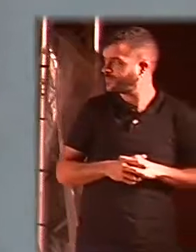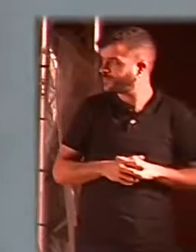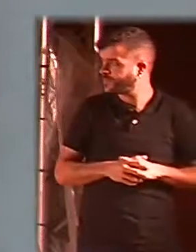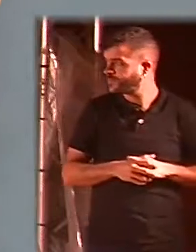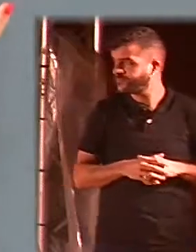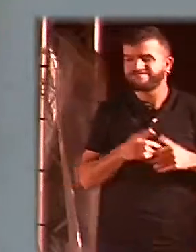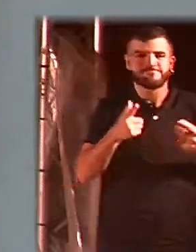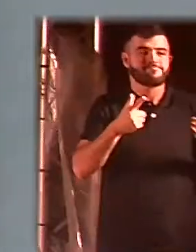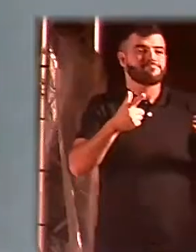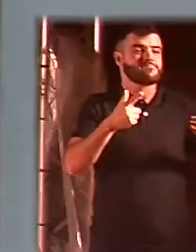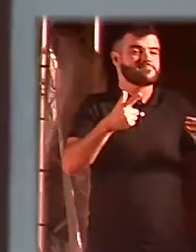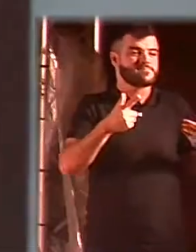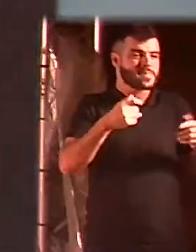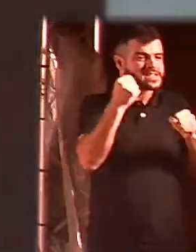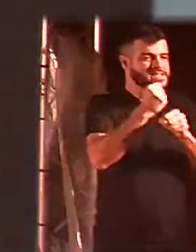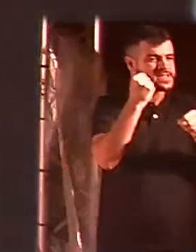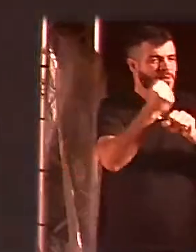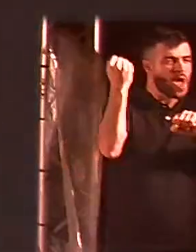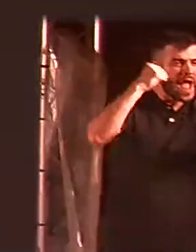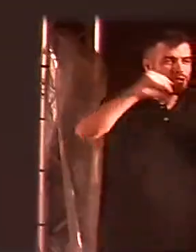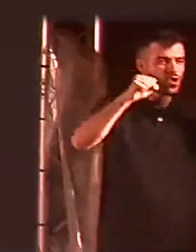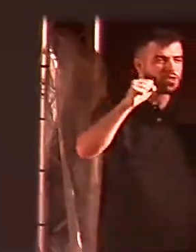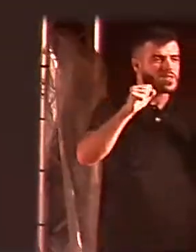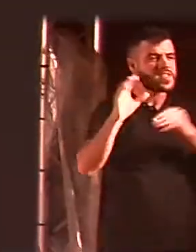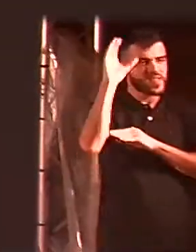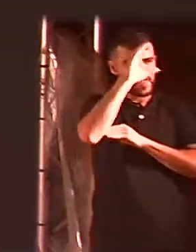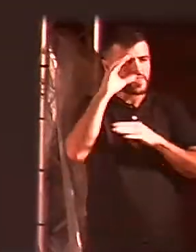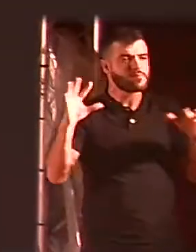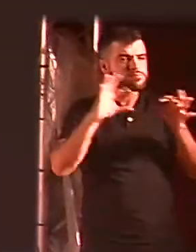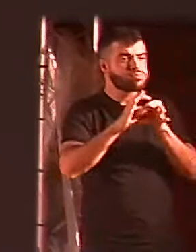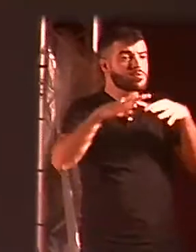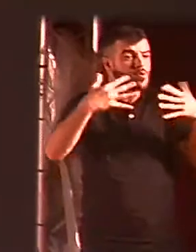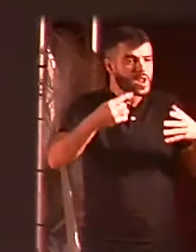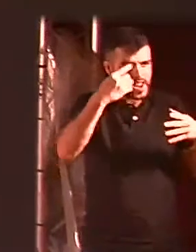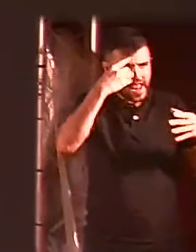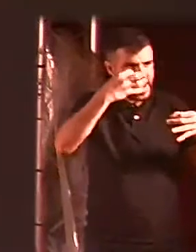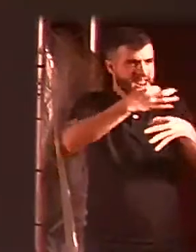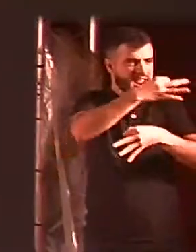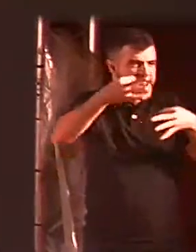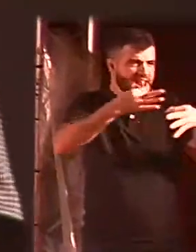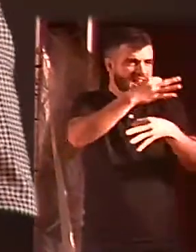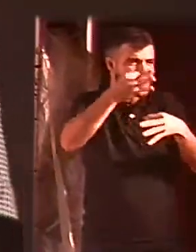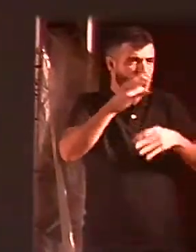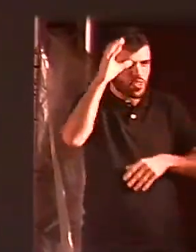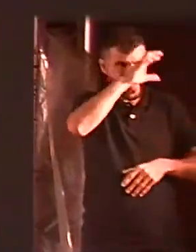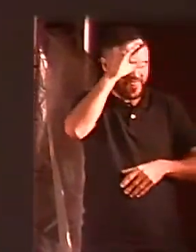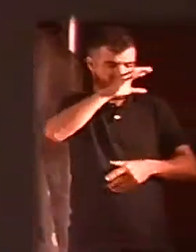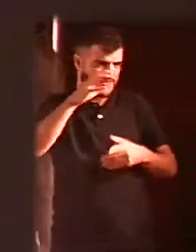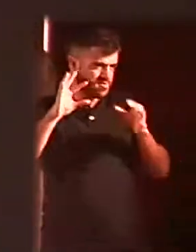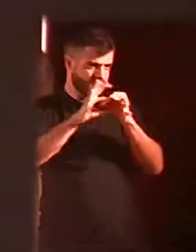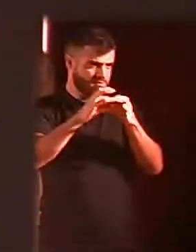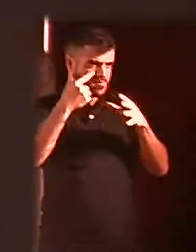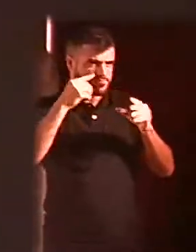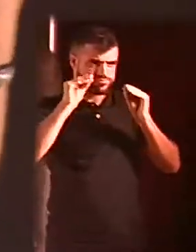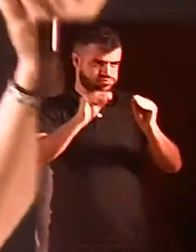¿Y qué ciencia hay detrás del trabajo actoral? Obviamente la neurociencia es la que más llama la atención. De